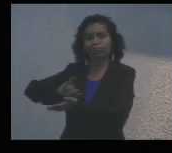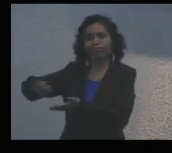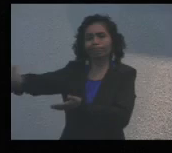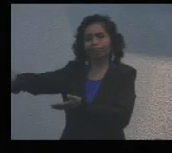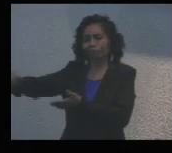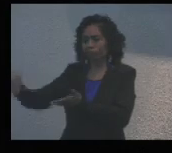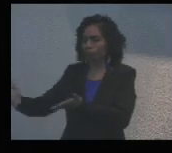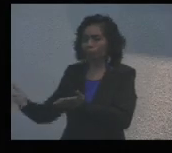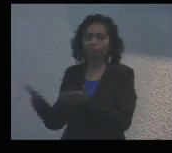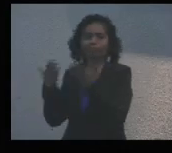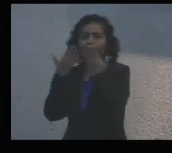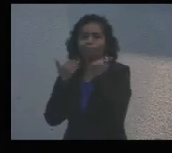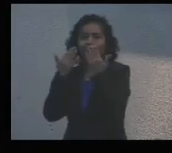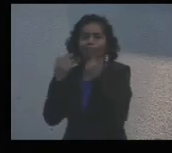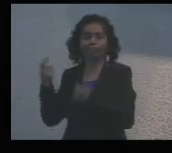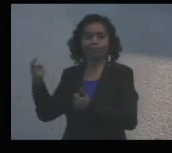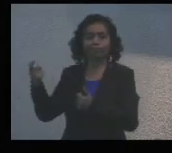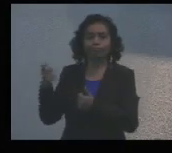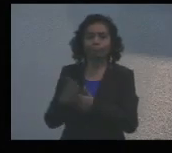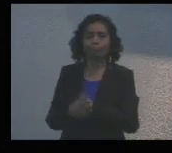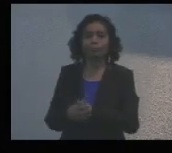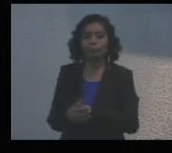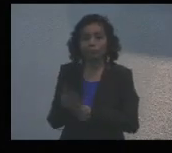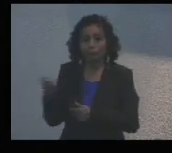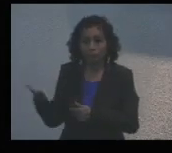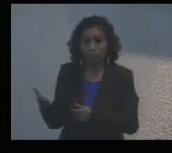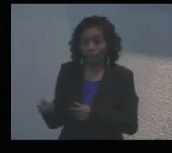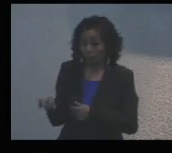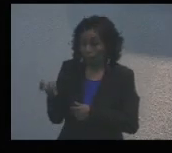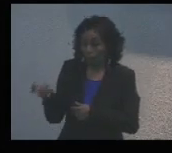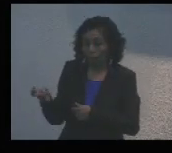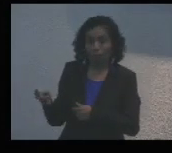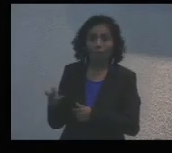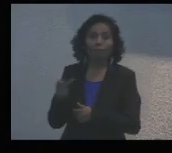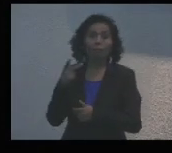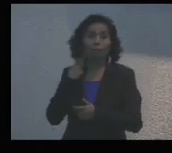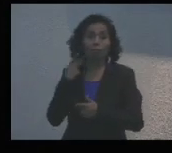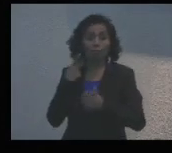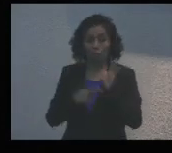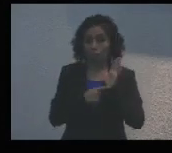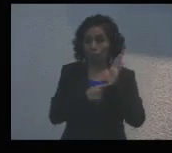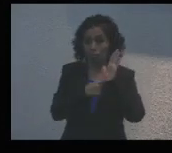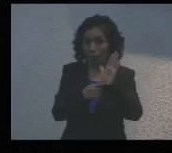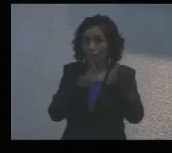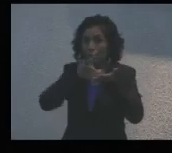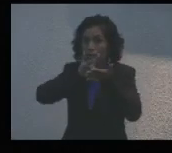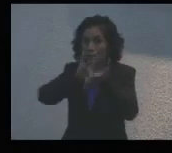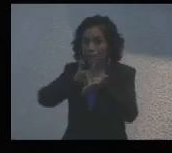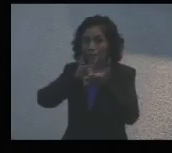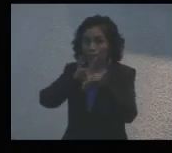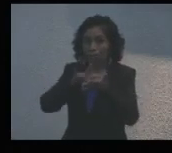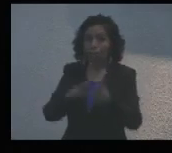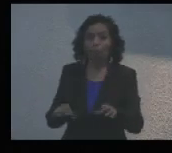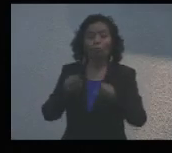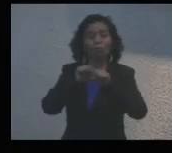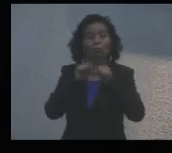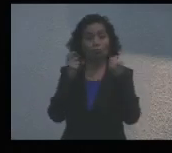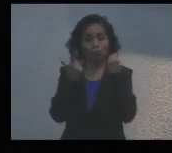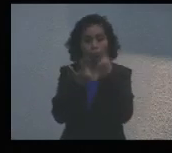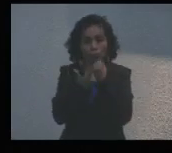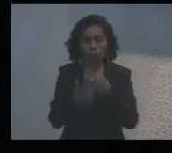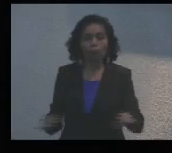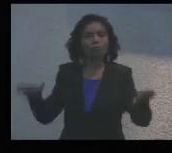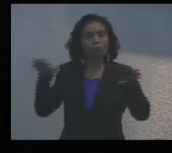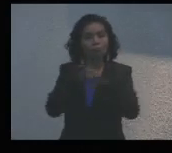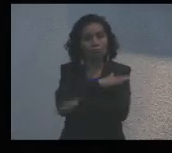históricamente más rezagadas. Para respaldar estas políticas de apoyo social, y como nunca antes en la historia de Quintana